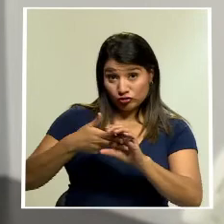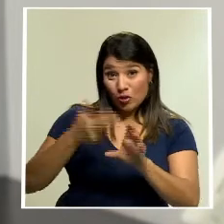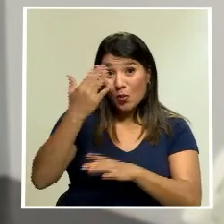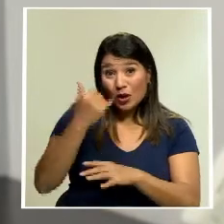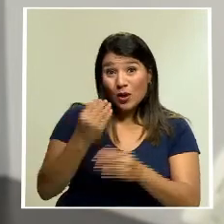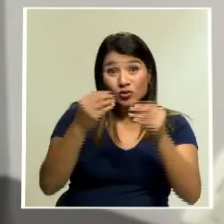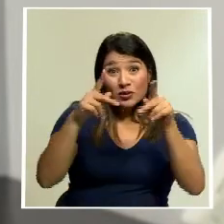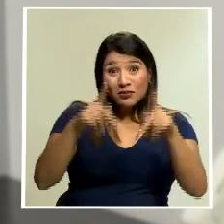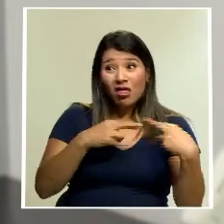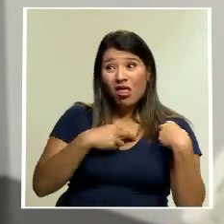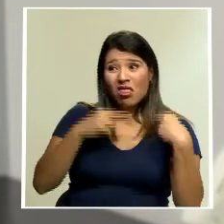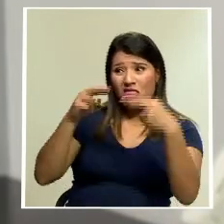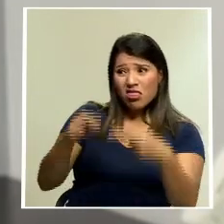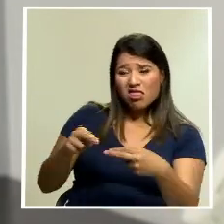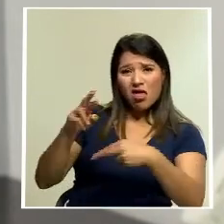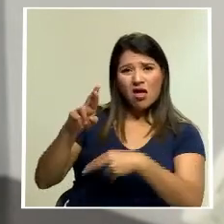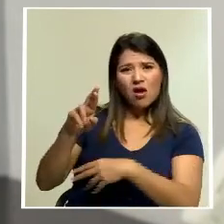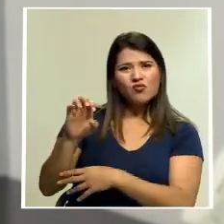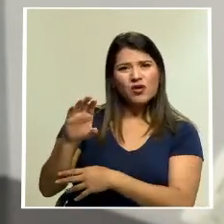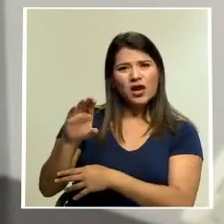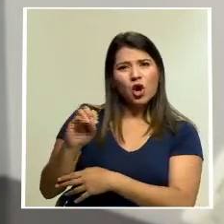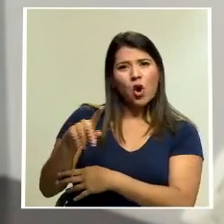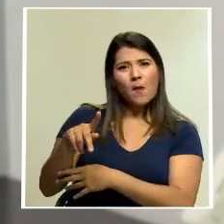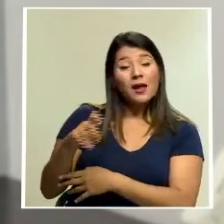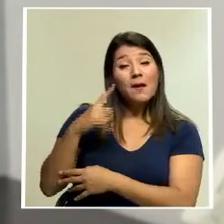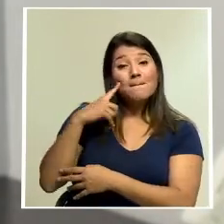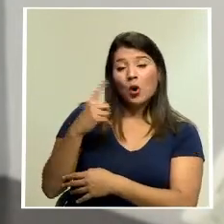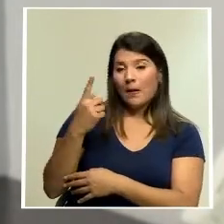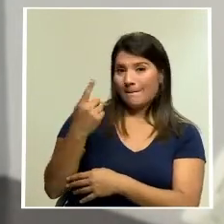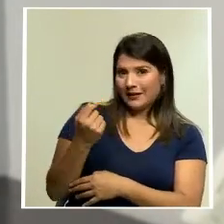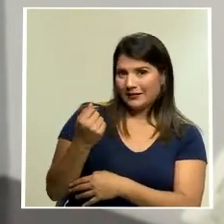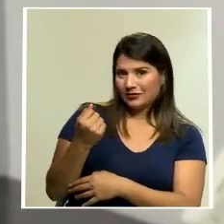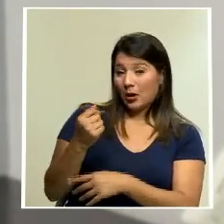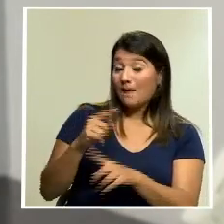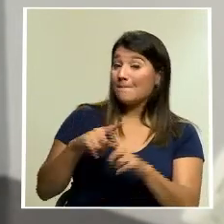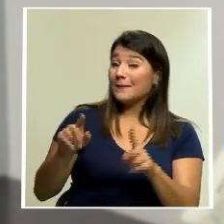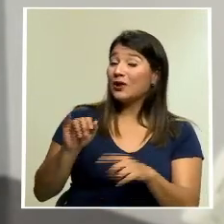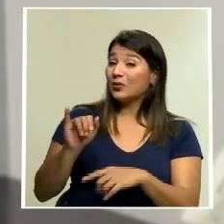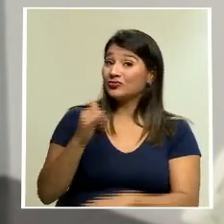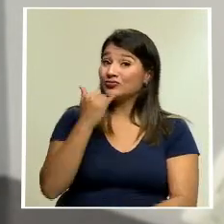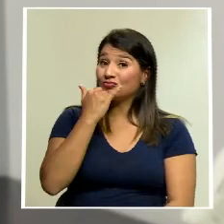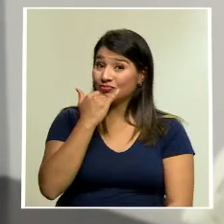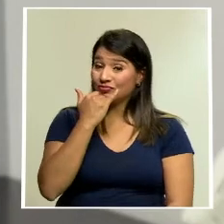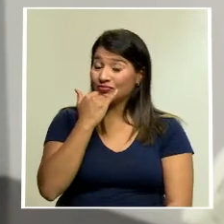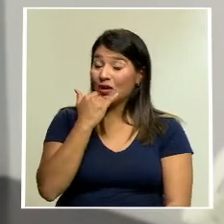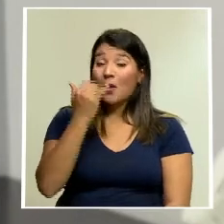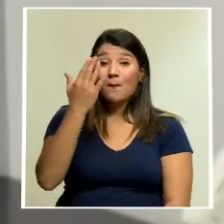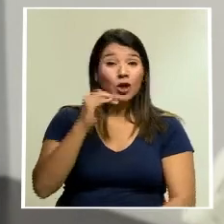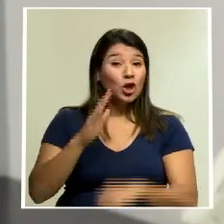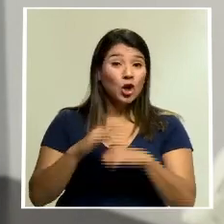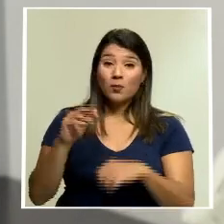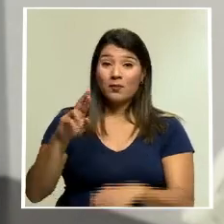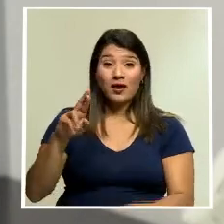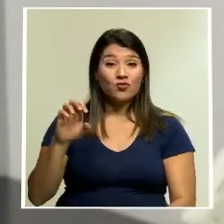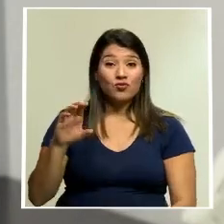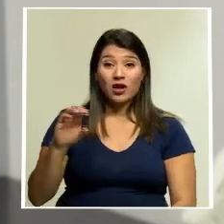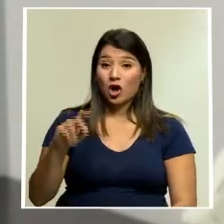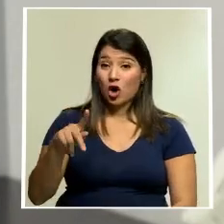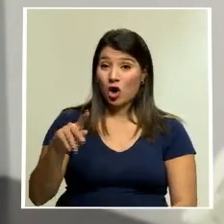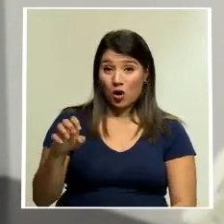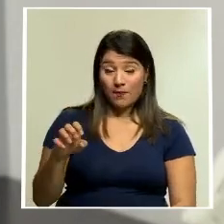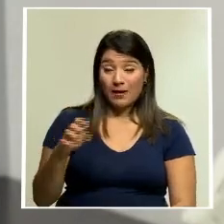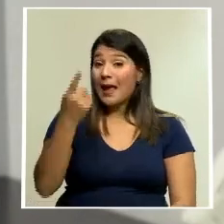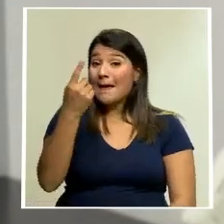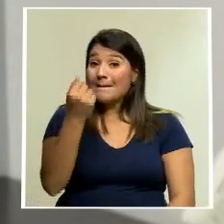responsabiliza a Recope por el precio y eso es un grave error. El precio de los combustibles